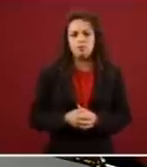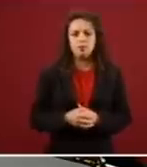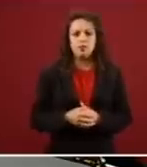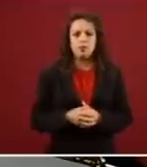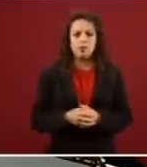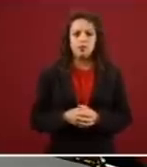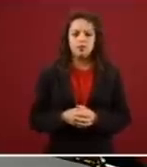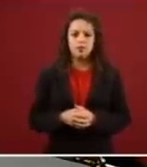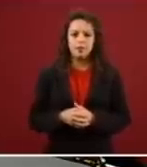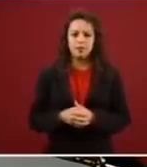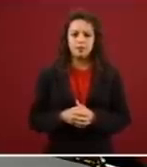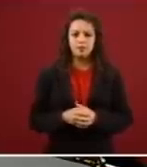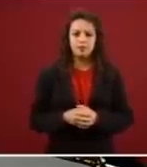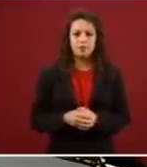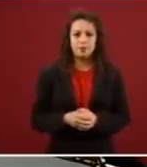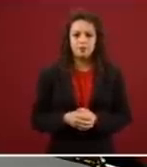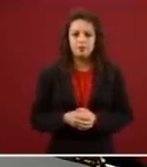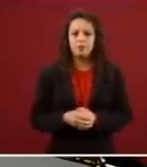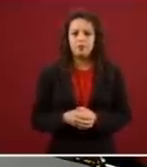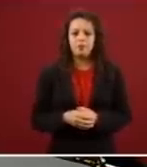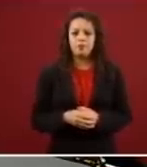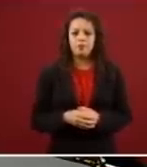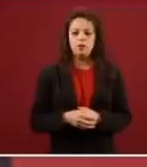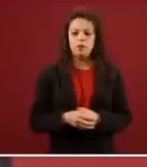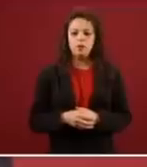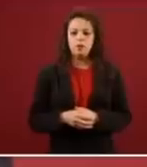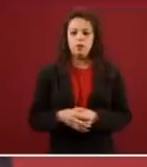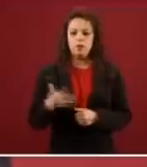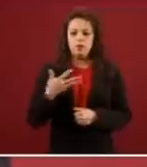Claro, el tema de García Luna y